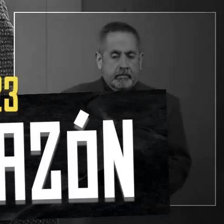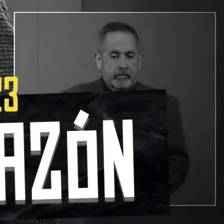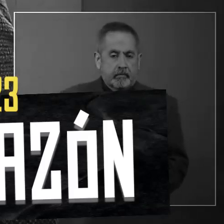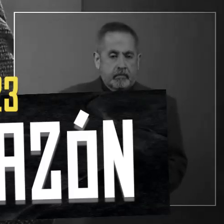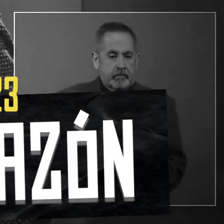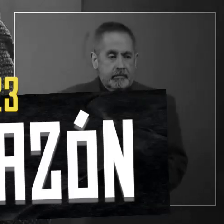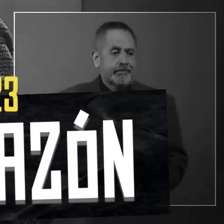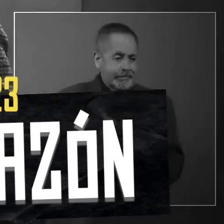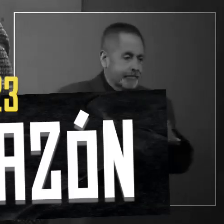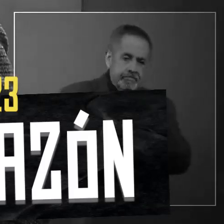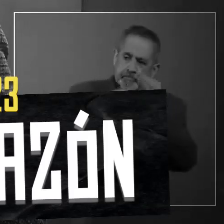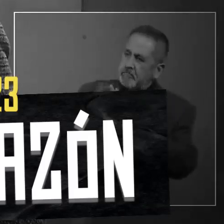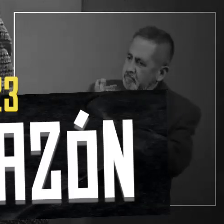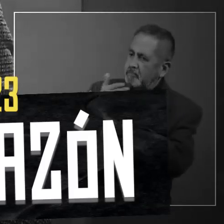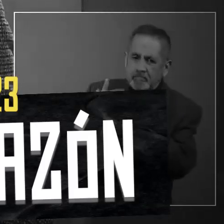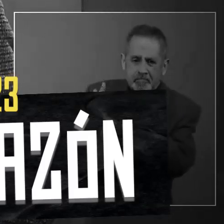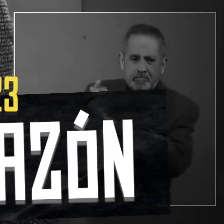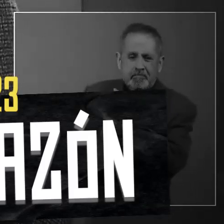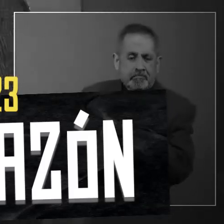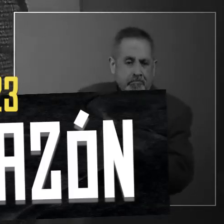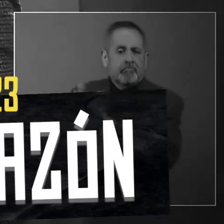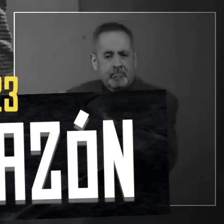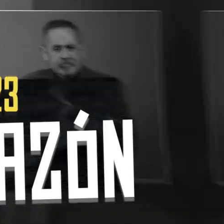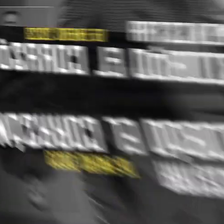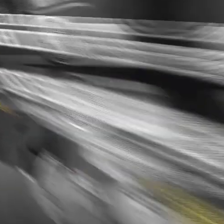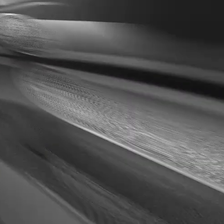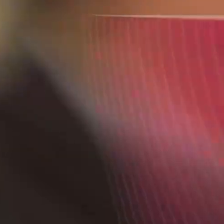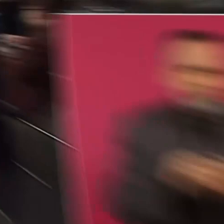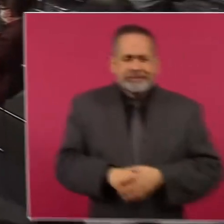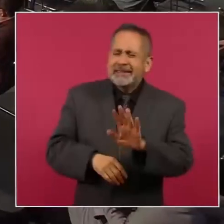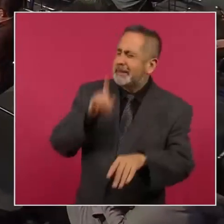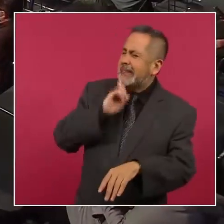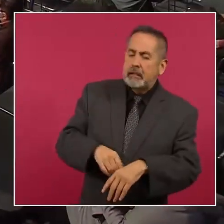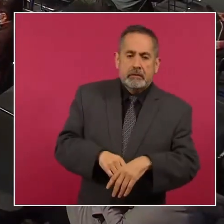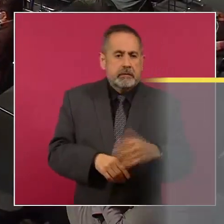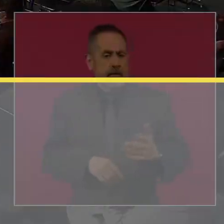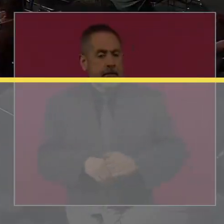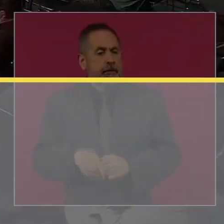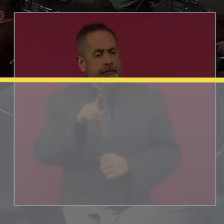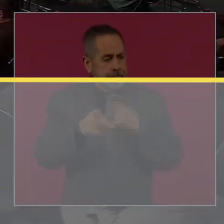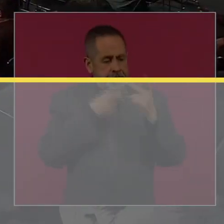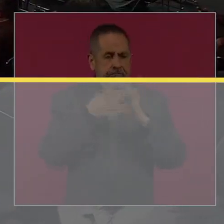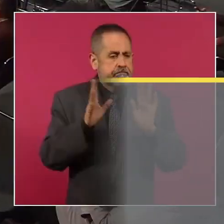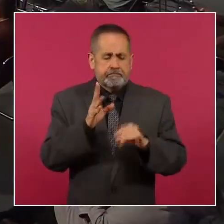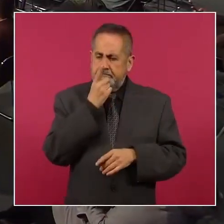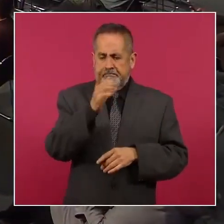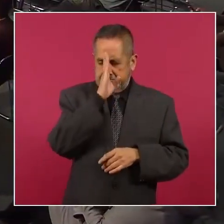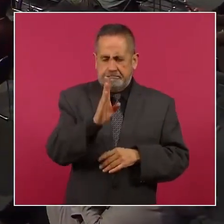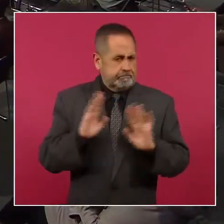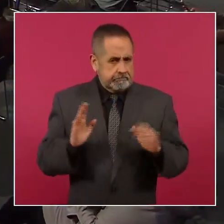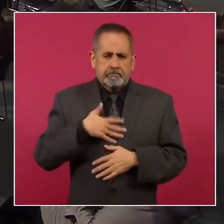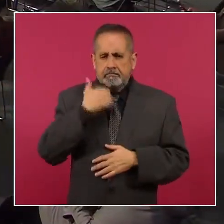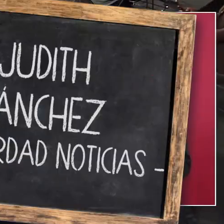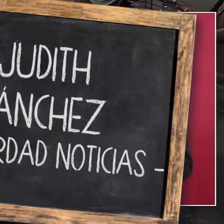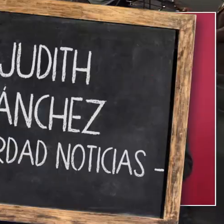desde luego que hay una campaña en contra de la maestra Yasmín y en contra de nosotros. Y aunque usted ya ha manifestado su postura al respecto de este caso,